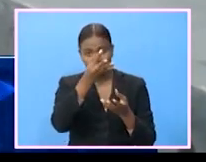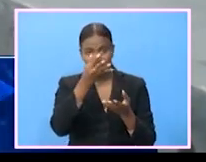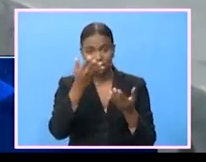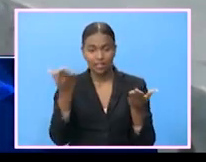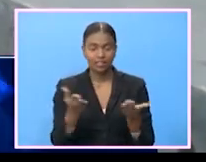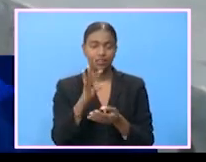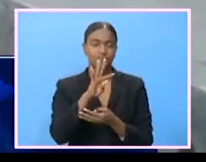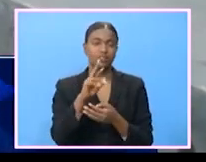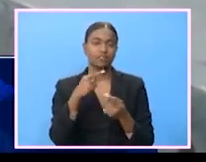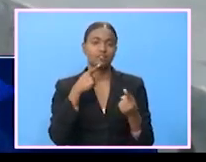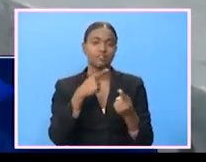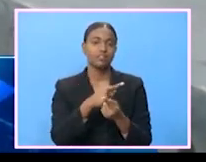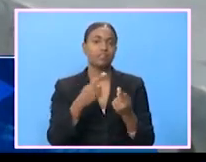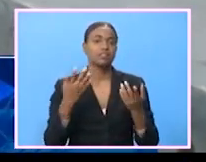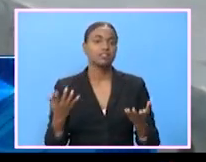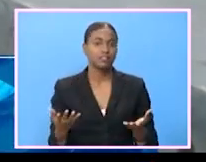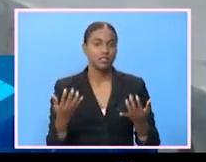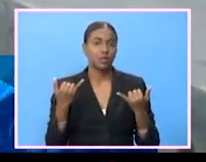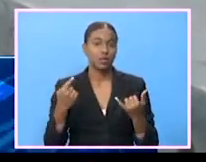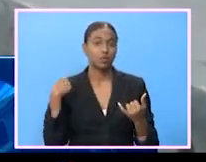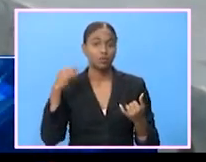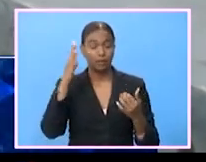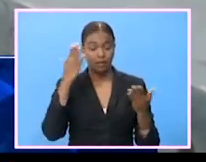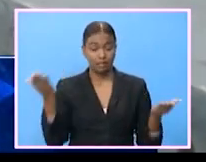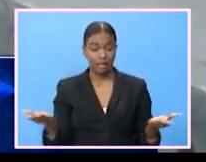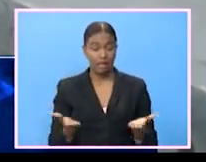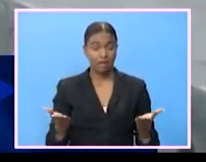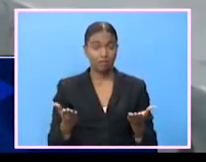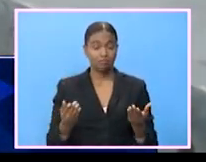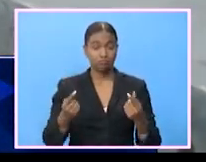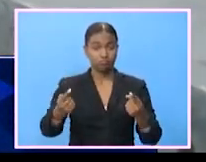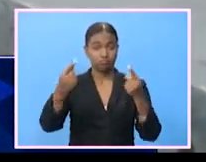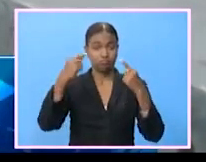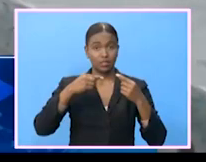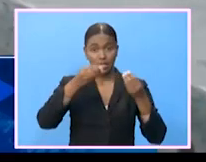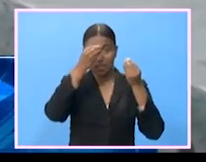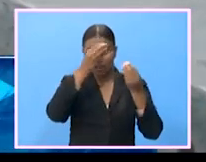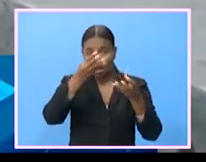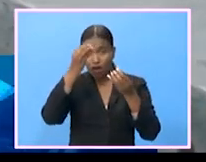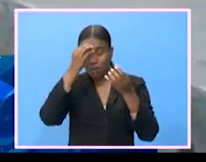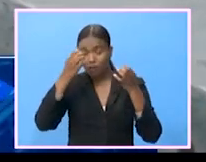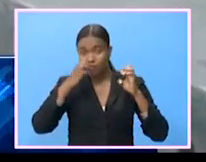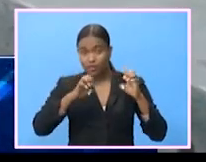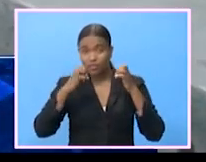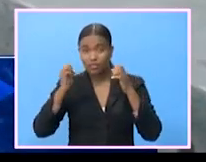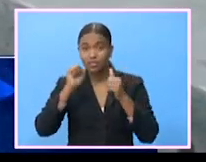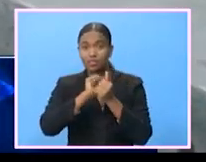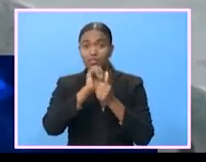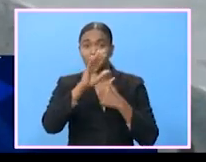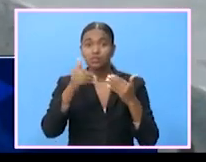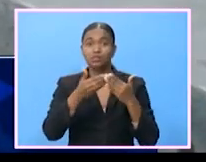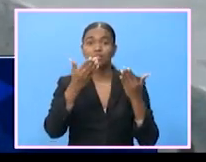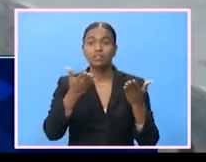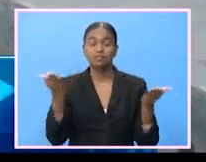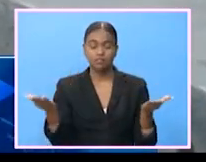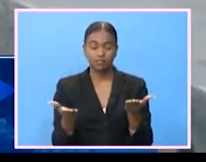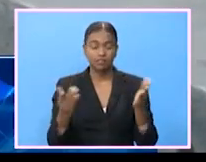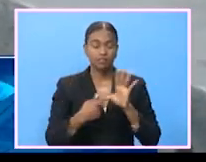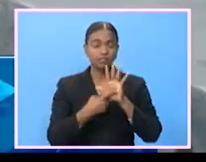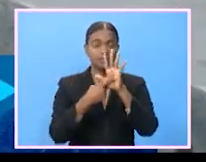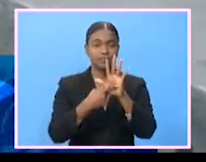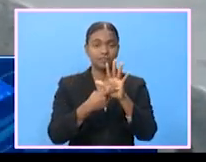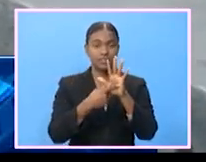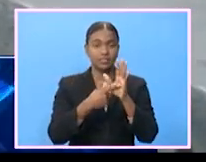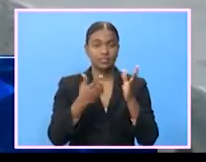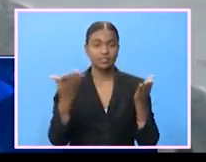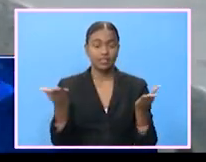de 4RD Noticias. Así que estaremos por acá desplegando todo el esfuerzo posible para que ustedes en sus casas, a través de esta emisión informativa y a